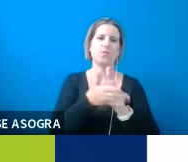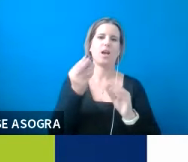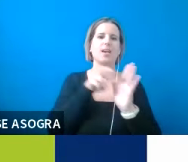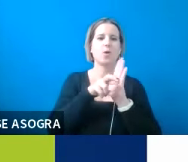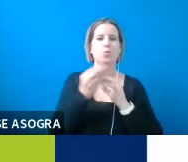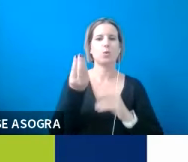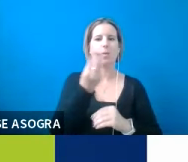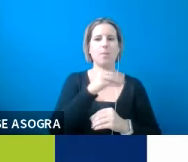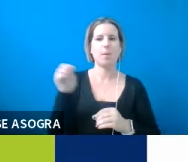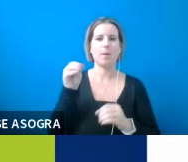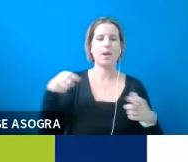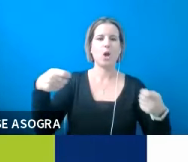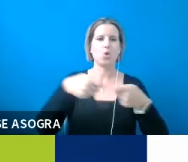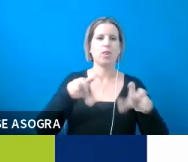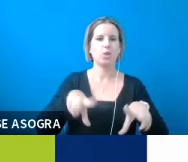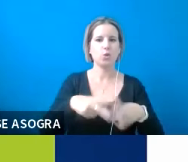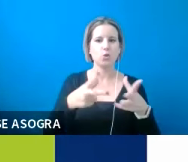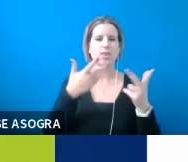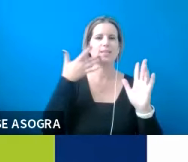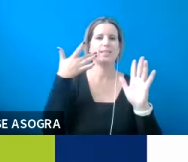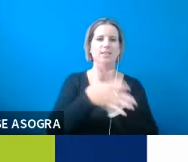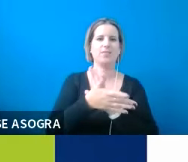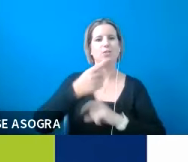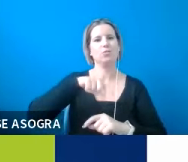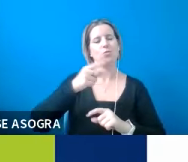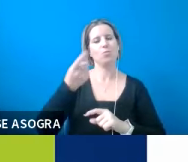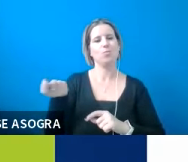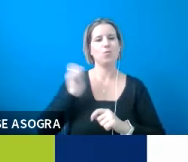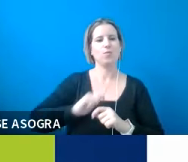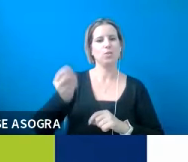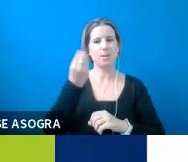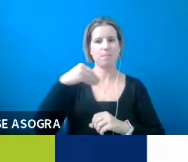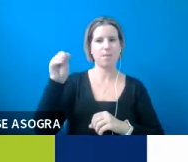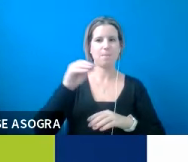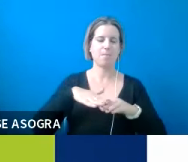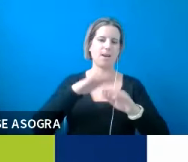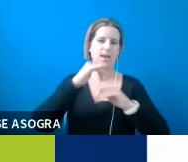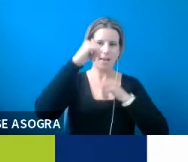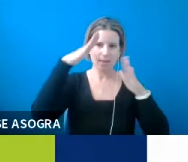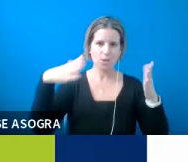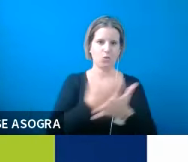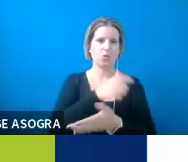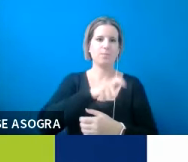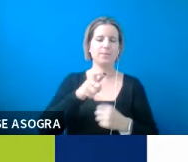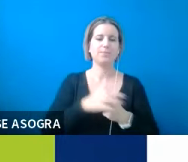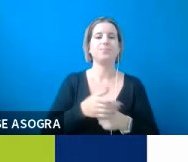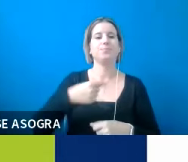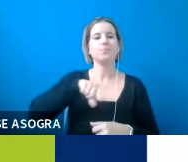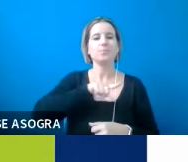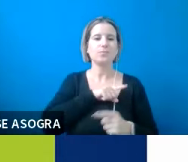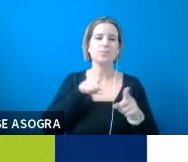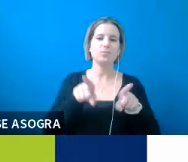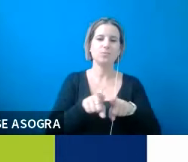recursos y el concierto social y eso ha hecho que seamos más profesionales para atender a la población con necesidades y luego nosotros somos